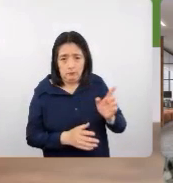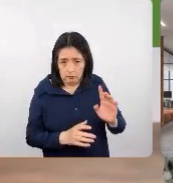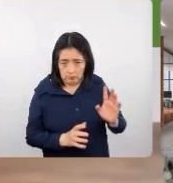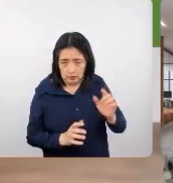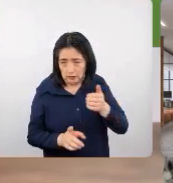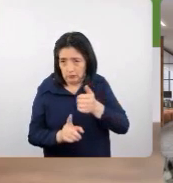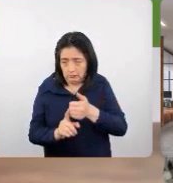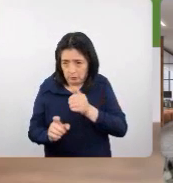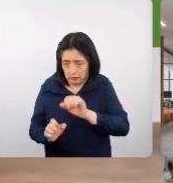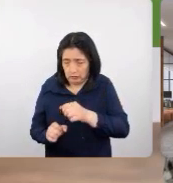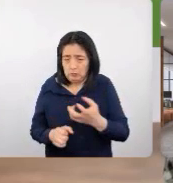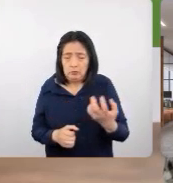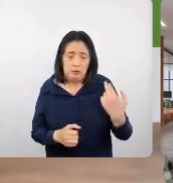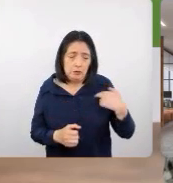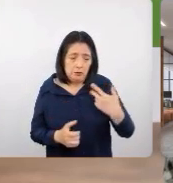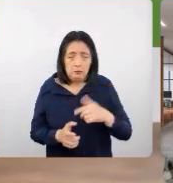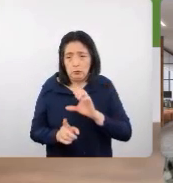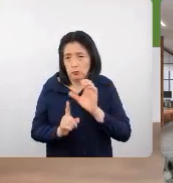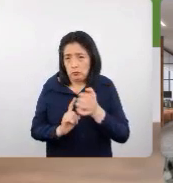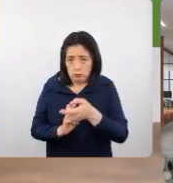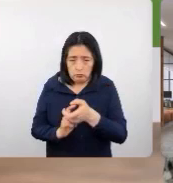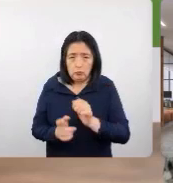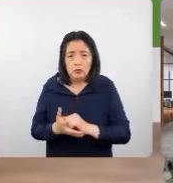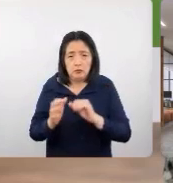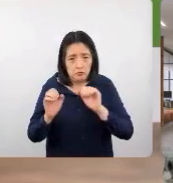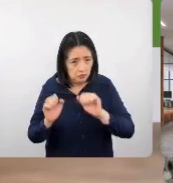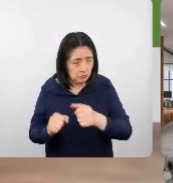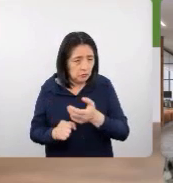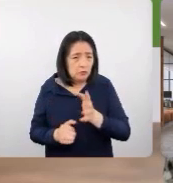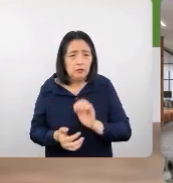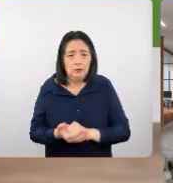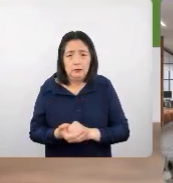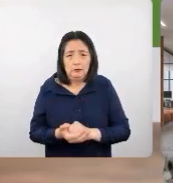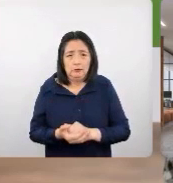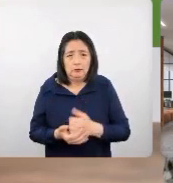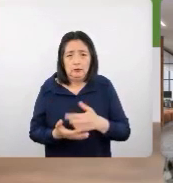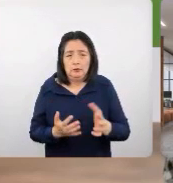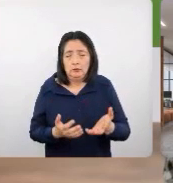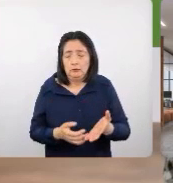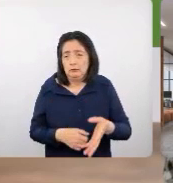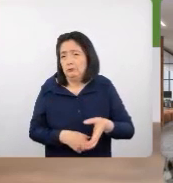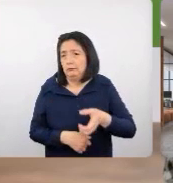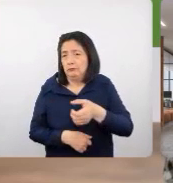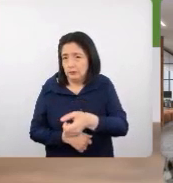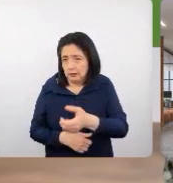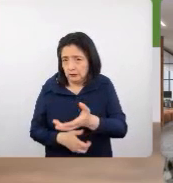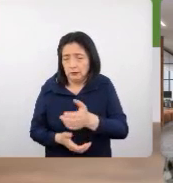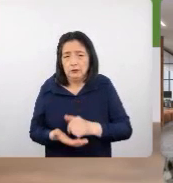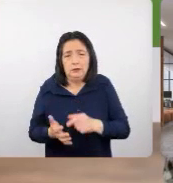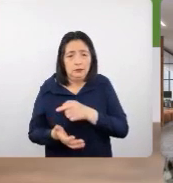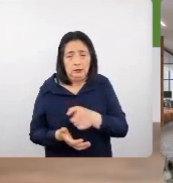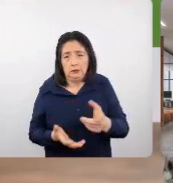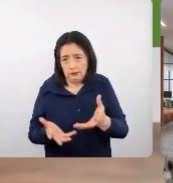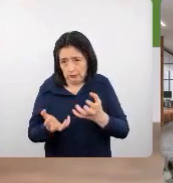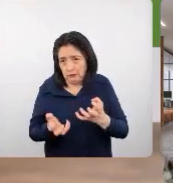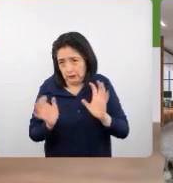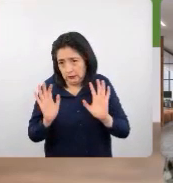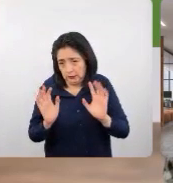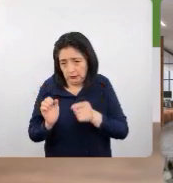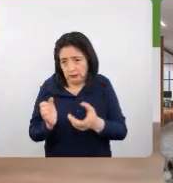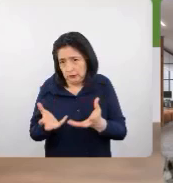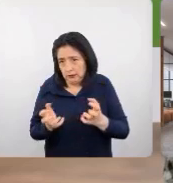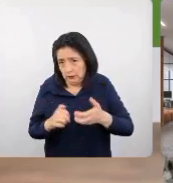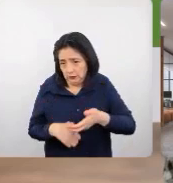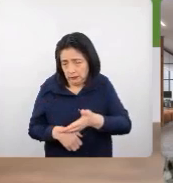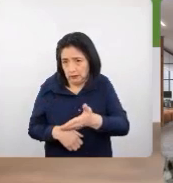parte religiosa o por parte cultural, son las que extienden la mano siempre y cuando ellas quieran dar la mano